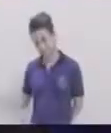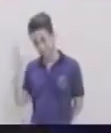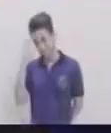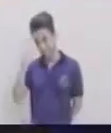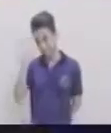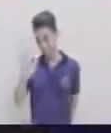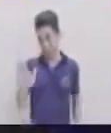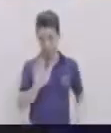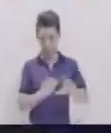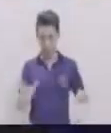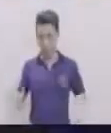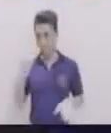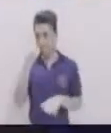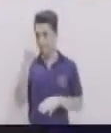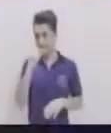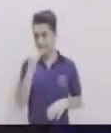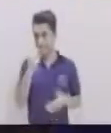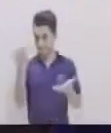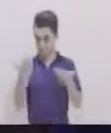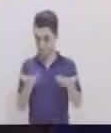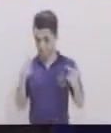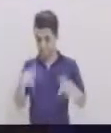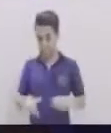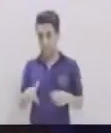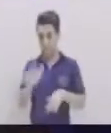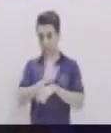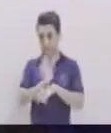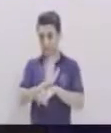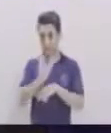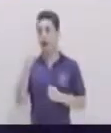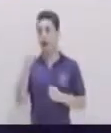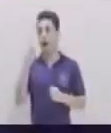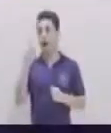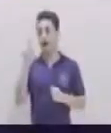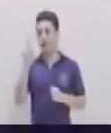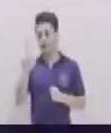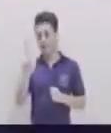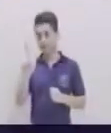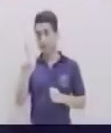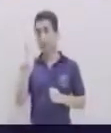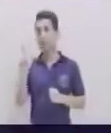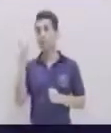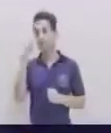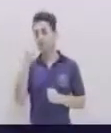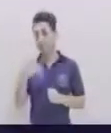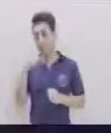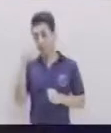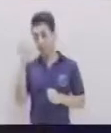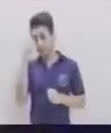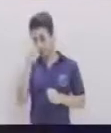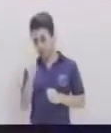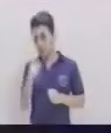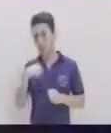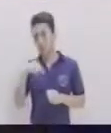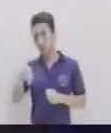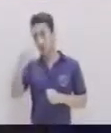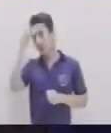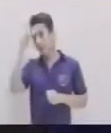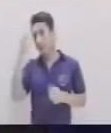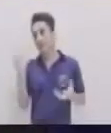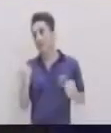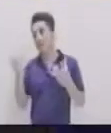Hola niños y niñas, bienvenidos a nuestro programa Aprendo en Casa. El día de hoy aprenderemos a